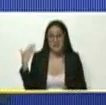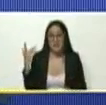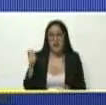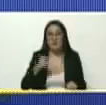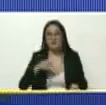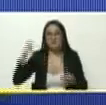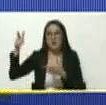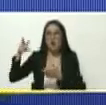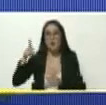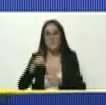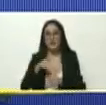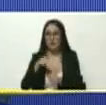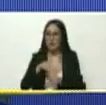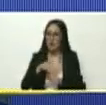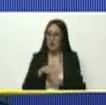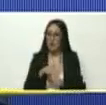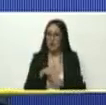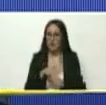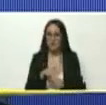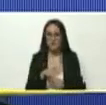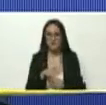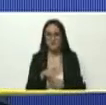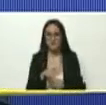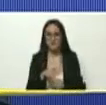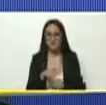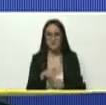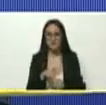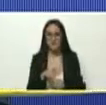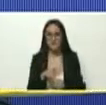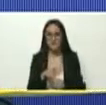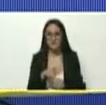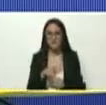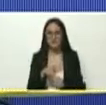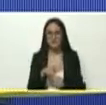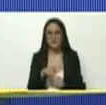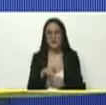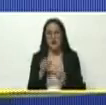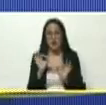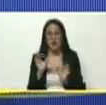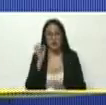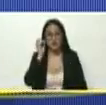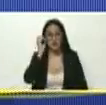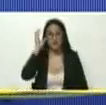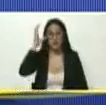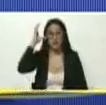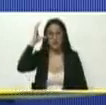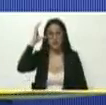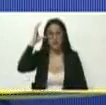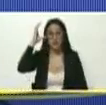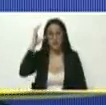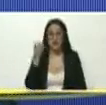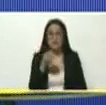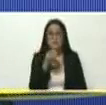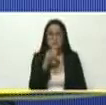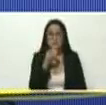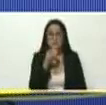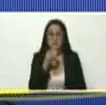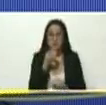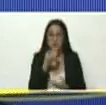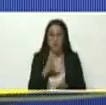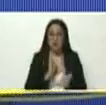exportar el petróleo, y logró con sabiduría, con buen tino, con